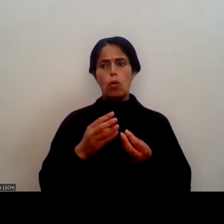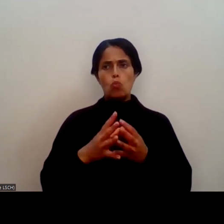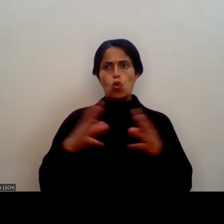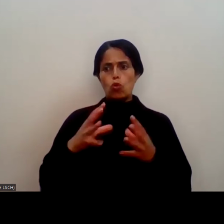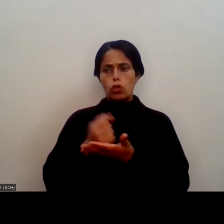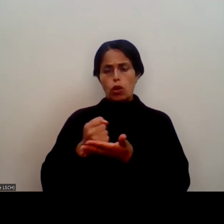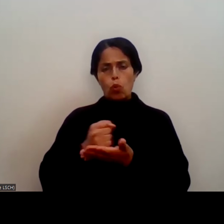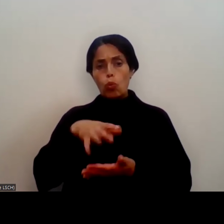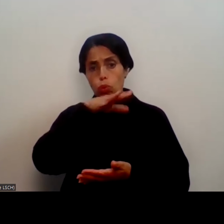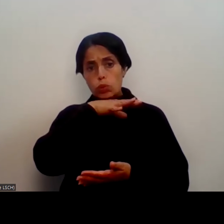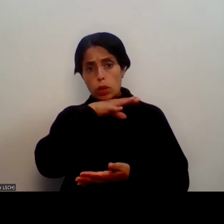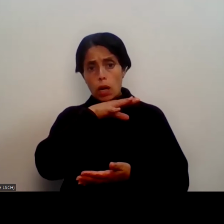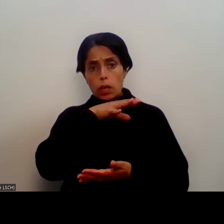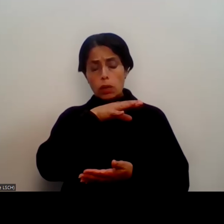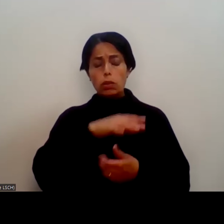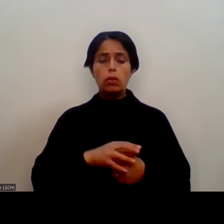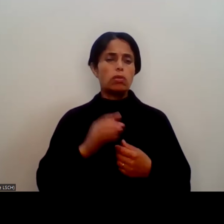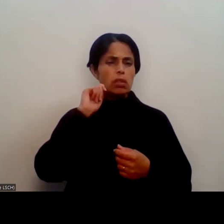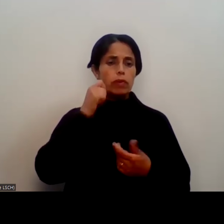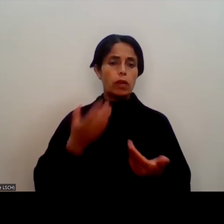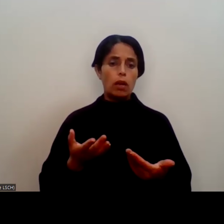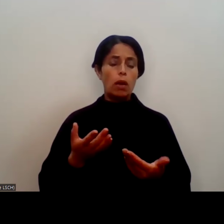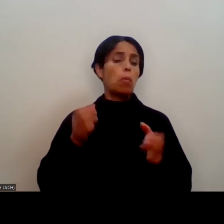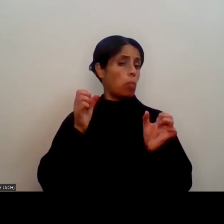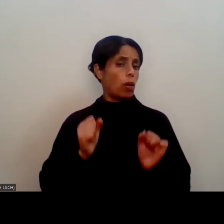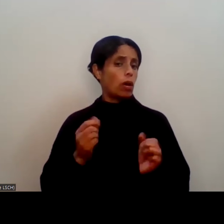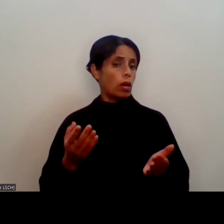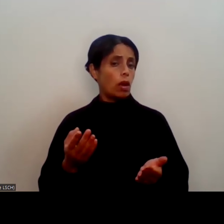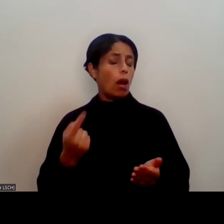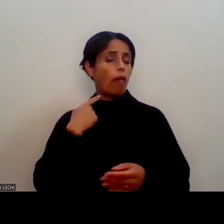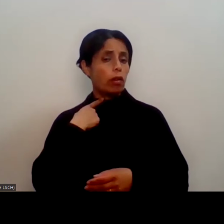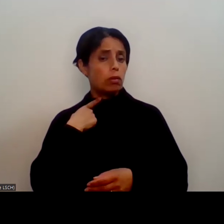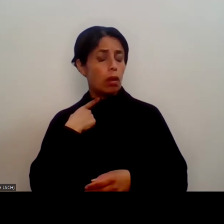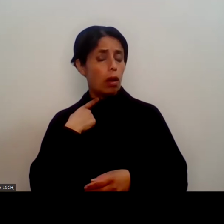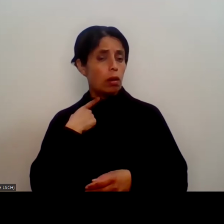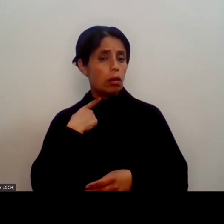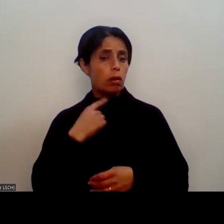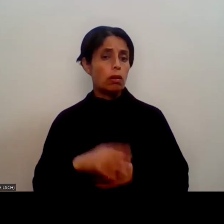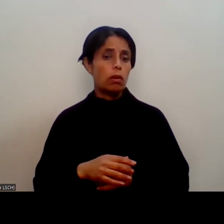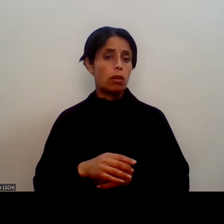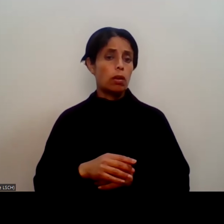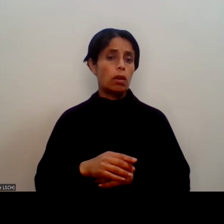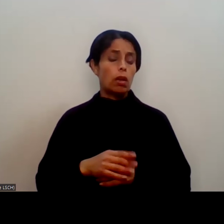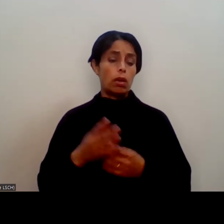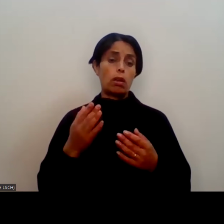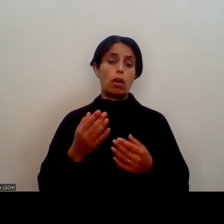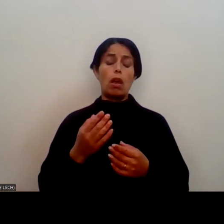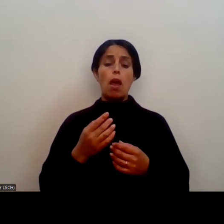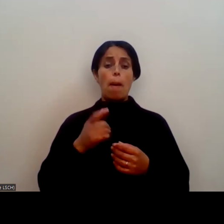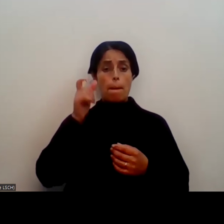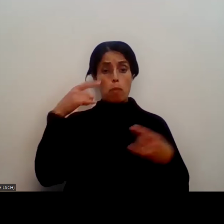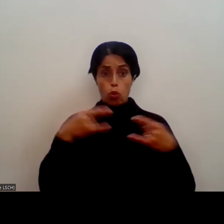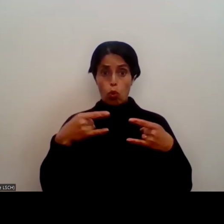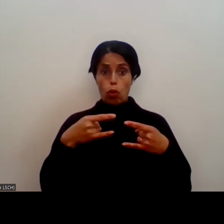eh, no podría correr riesgo el chamán o quien